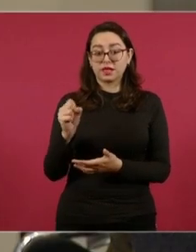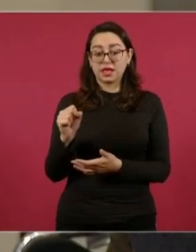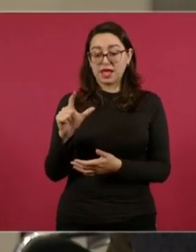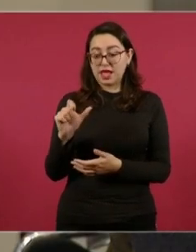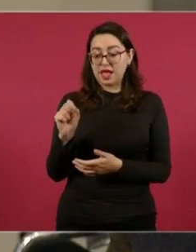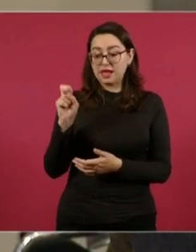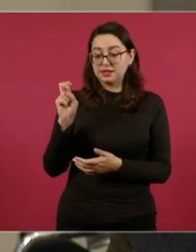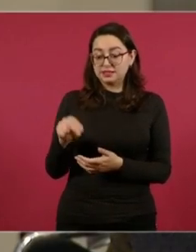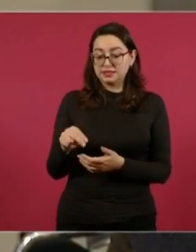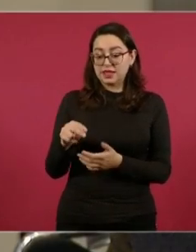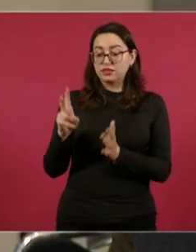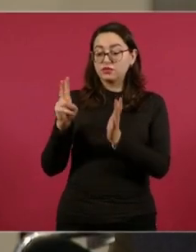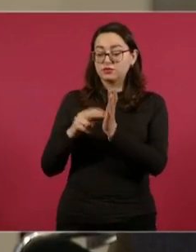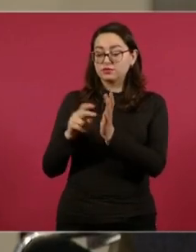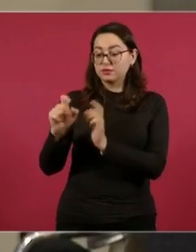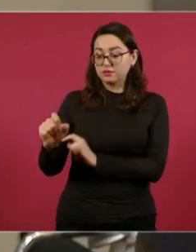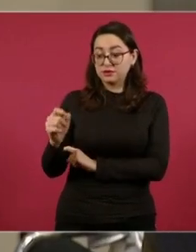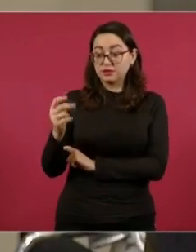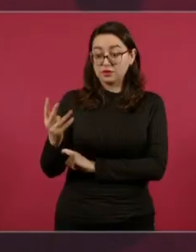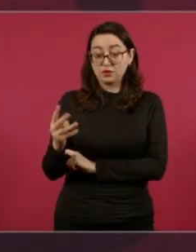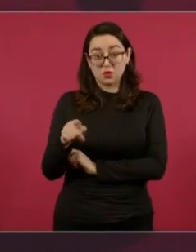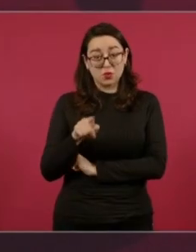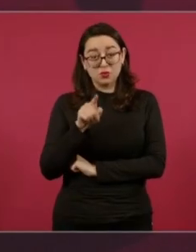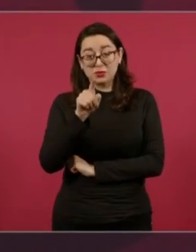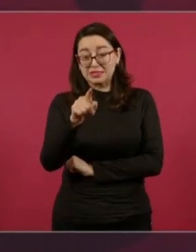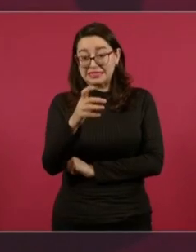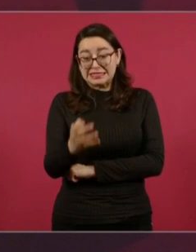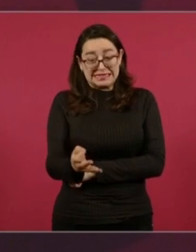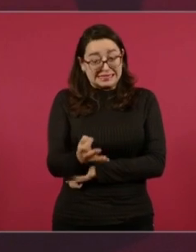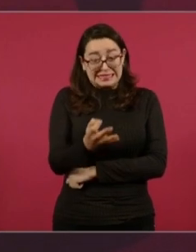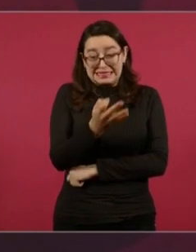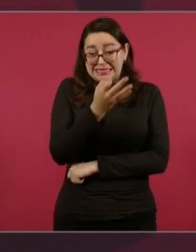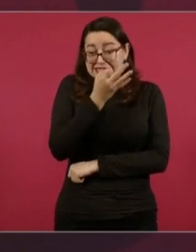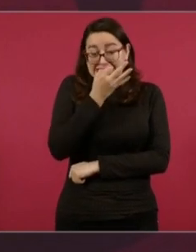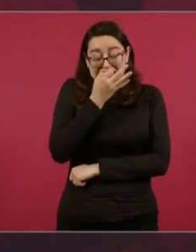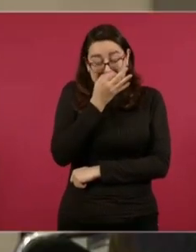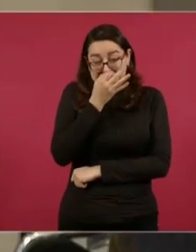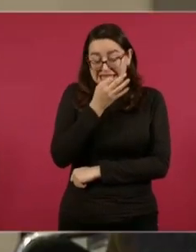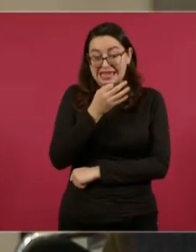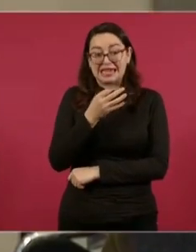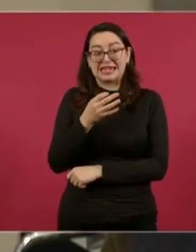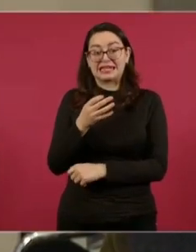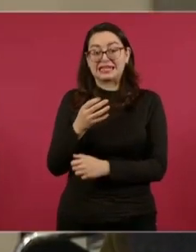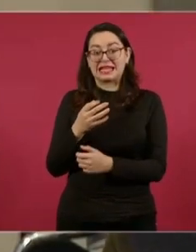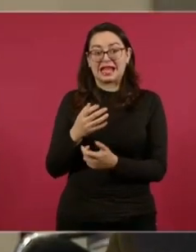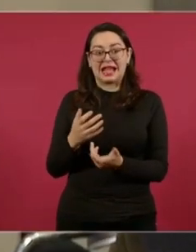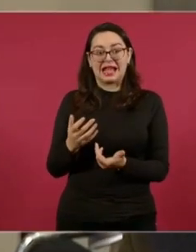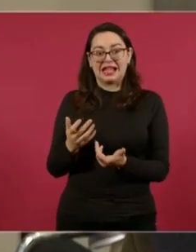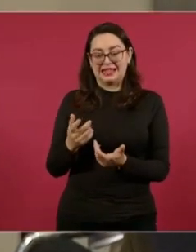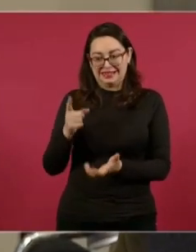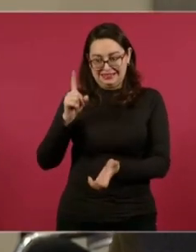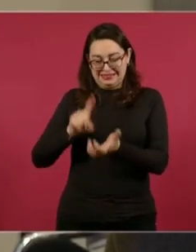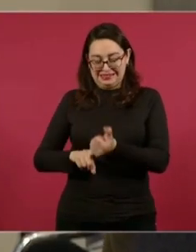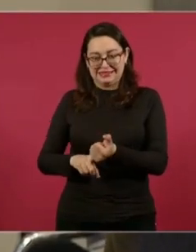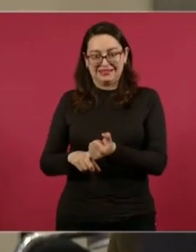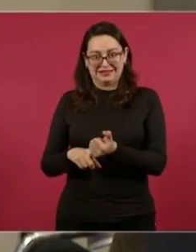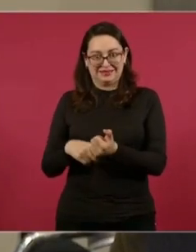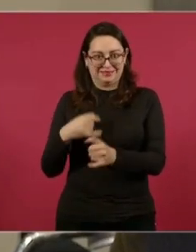2024. Esos premios, me cepillaron. Sí. Estos premios son muy reconocidos por los streamers.